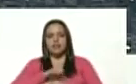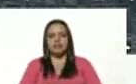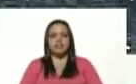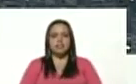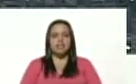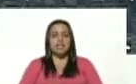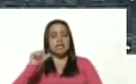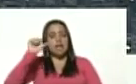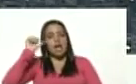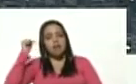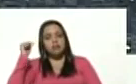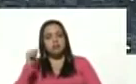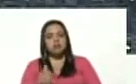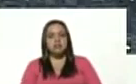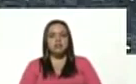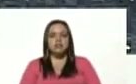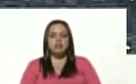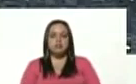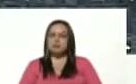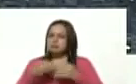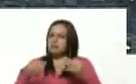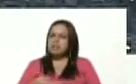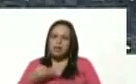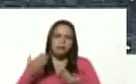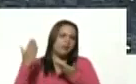Asia. Siempre vienen.